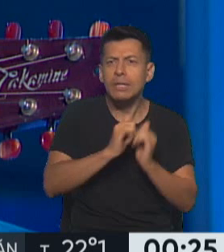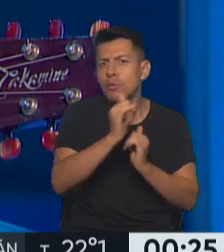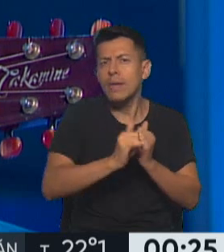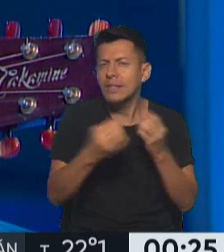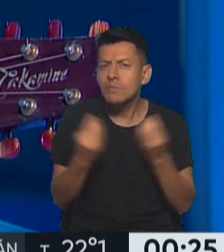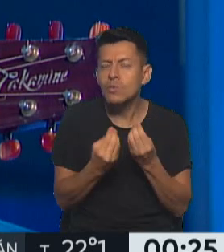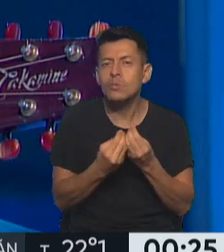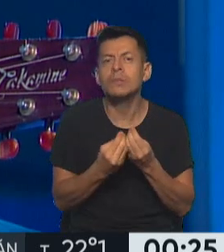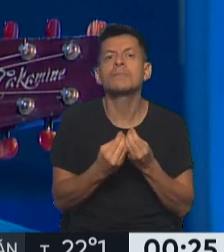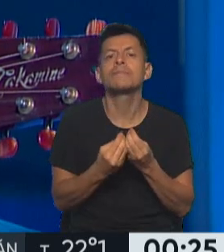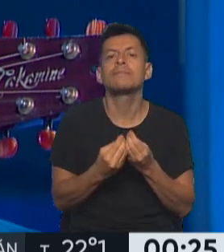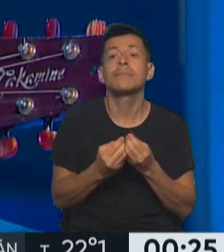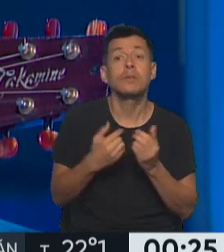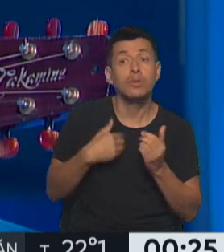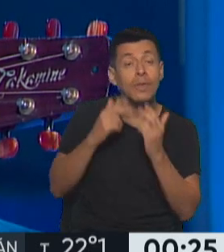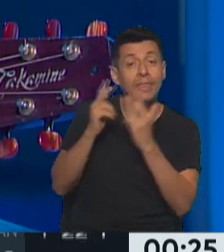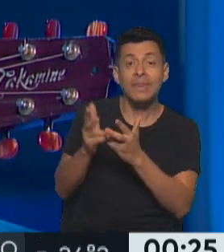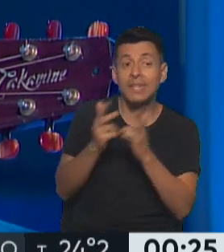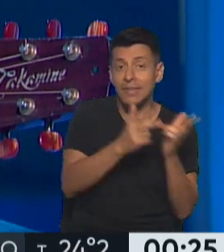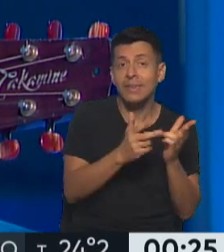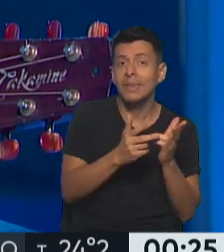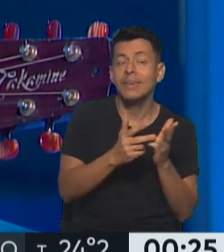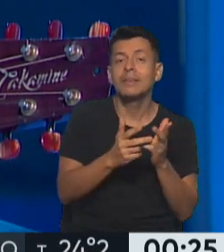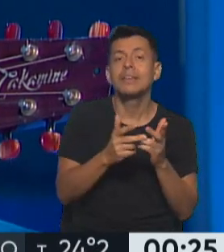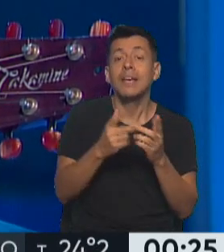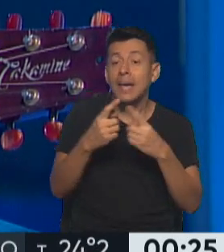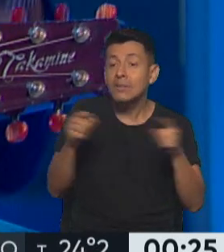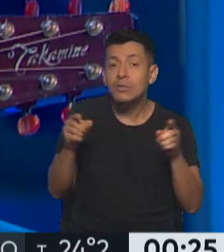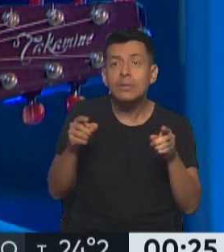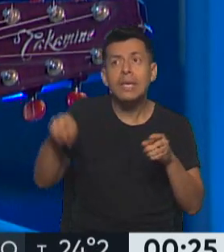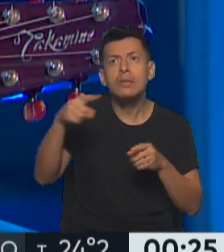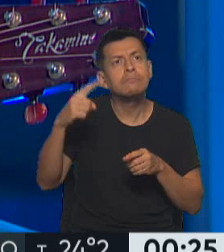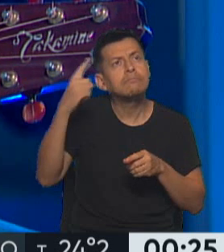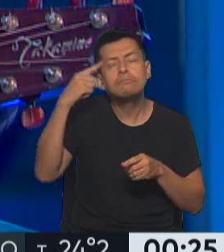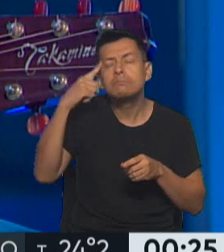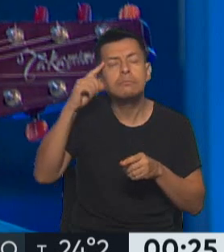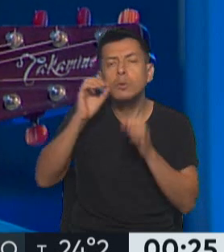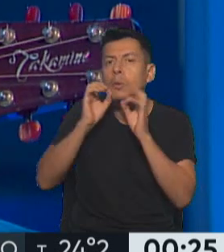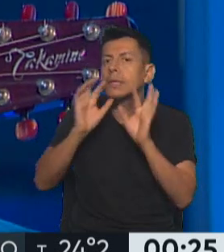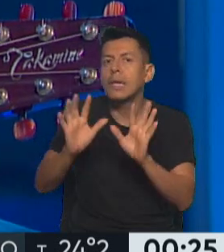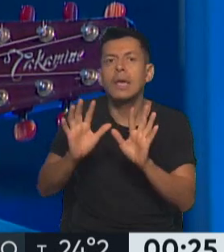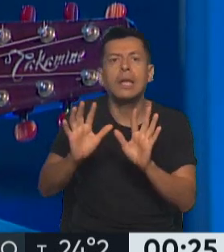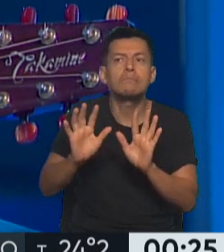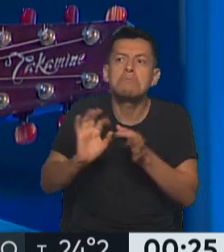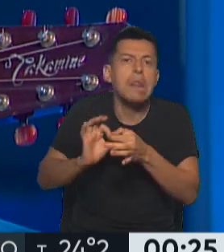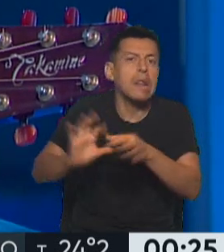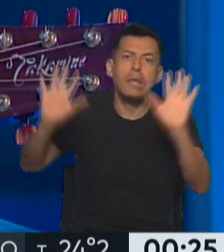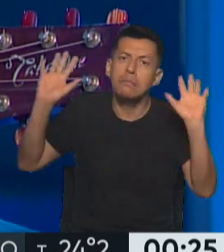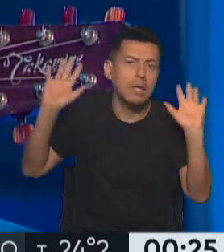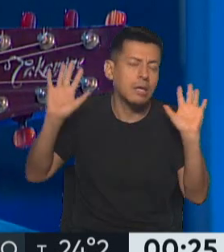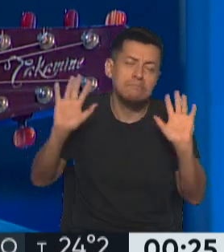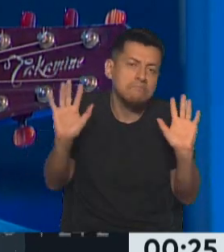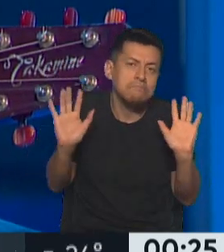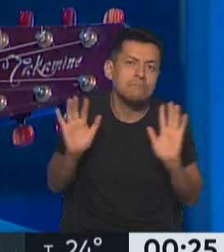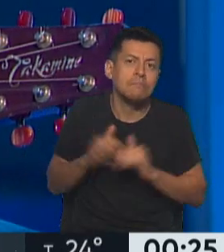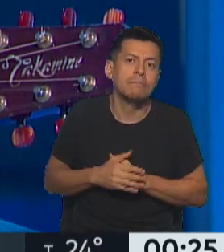una lectura de la canción propia que quisieran, digamos, o sea, como total libertad fue prácticamente,